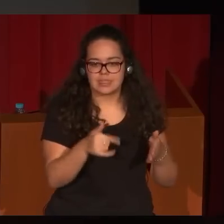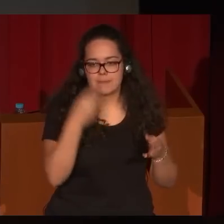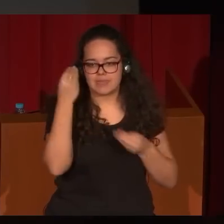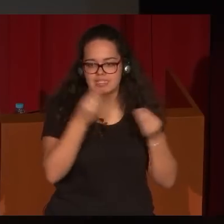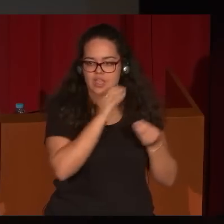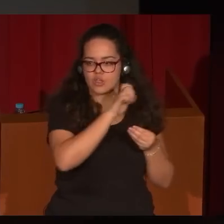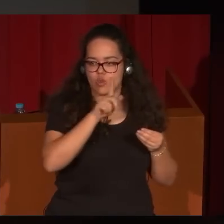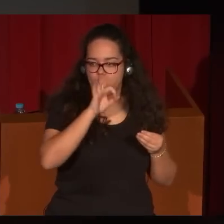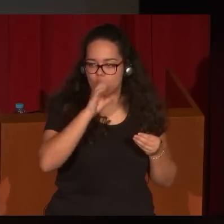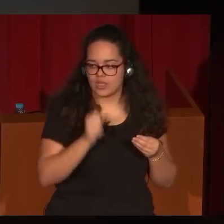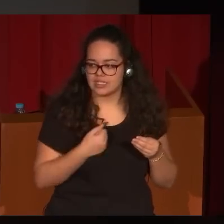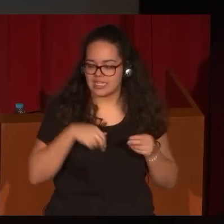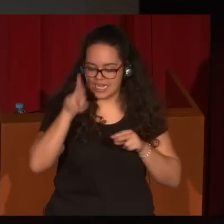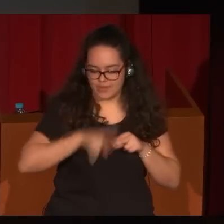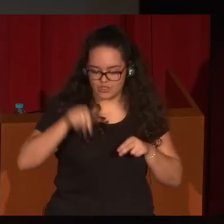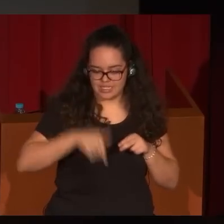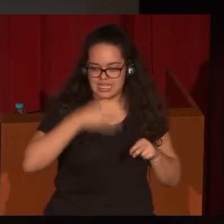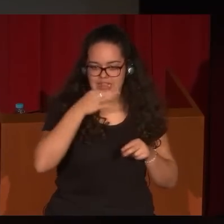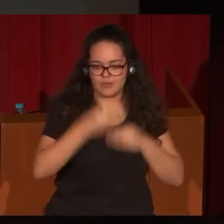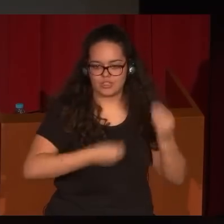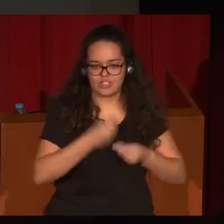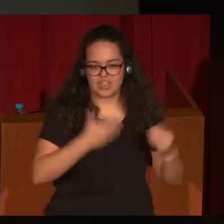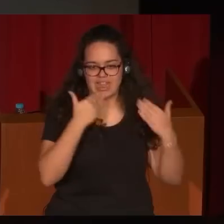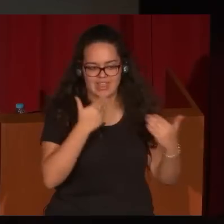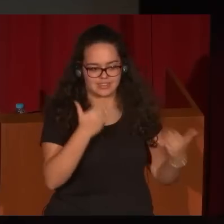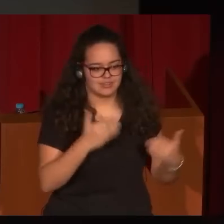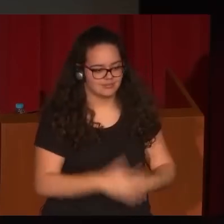la obra de Eugenio Lucas en el repaso que hemos dado esta tarde nada más muchas gracias